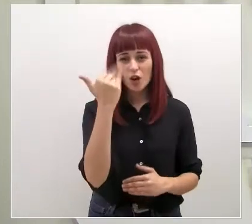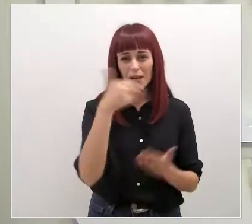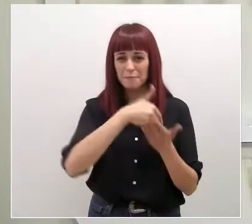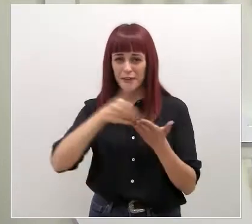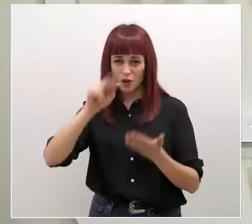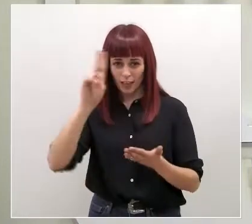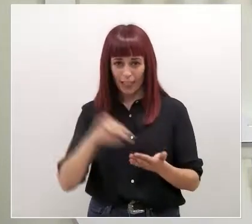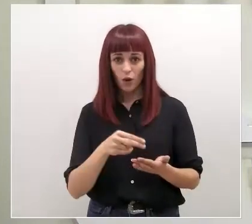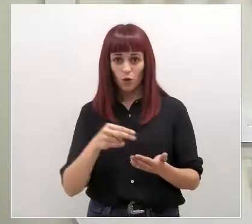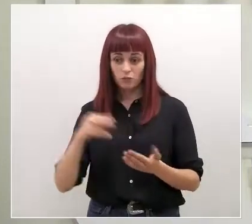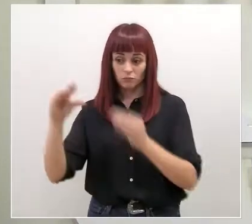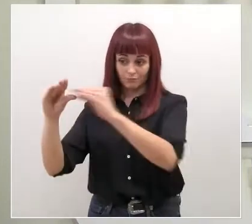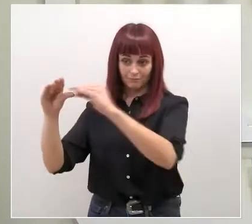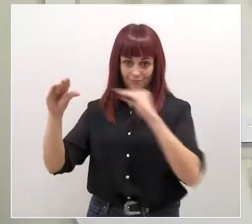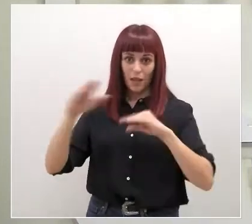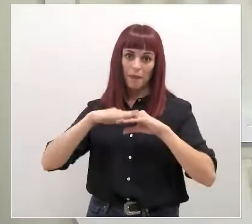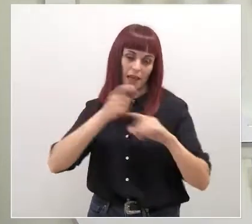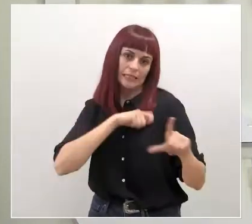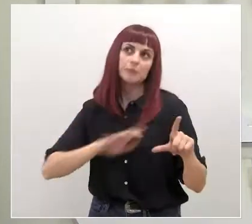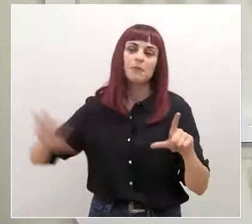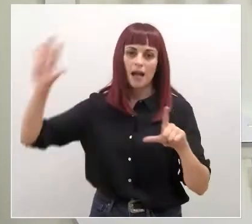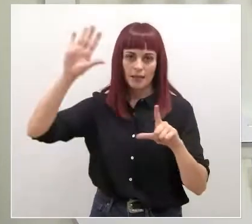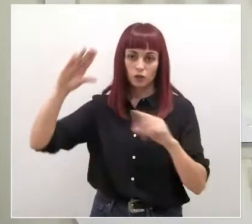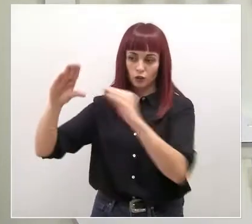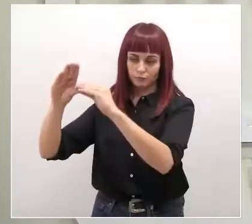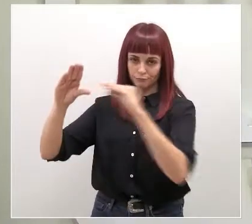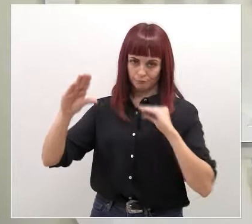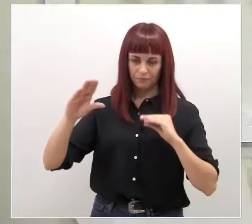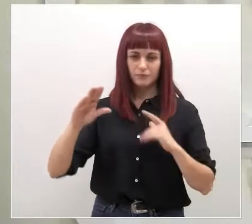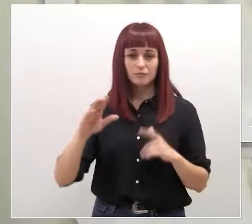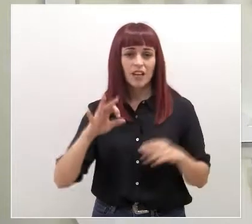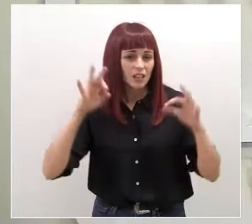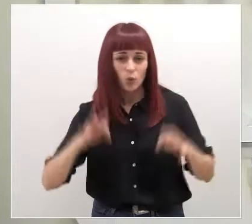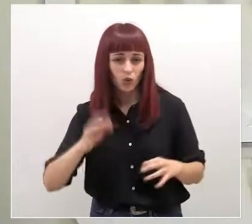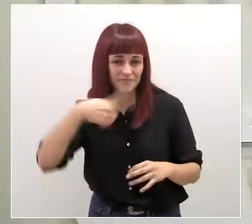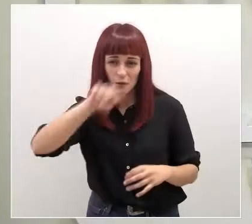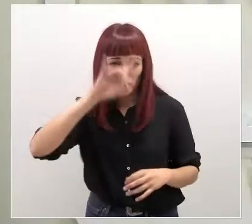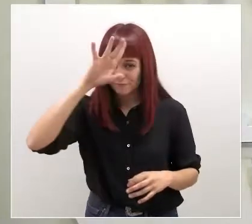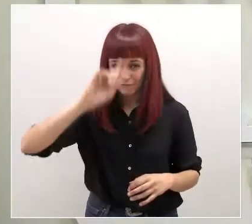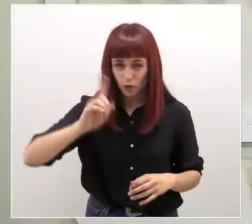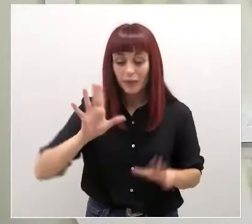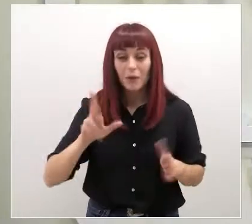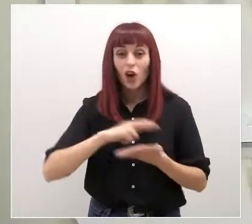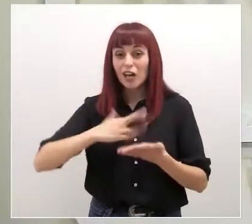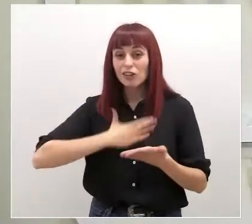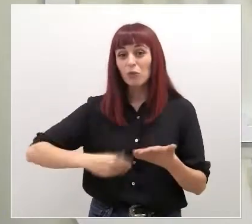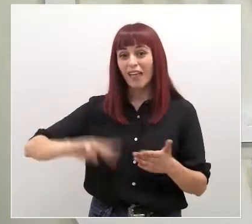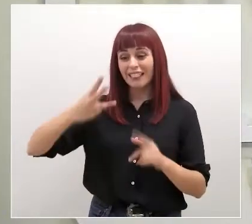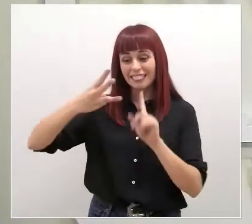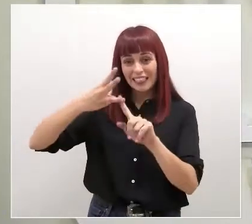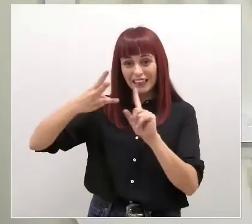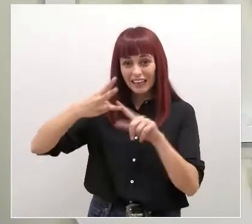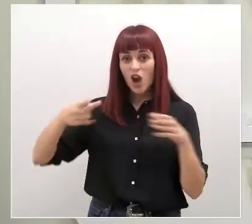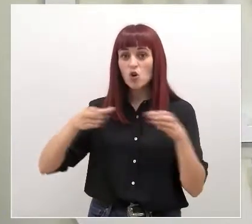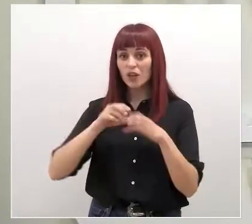millones de euros para el conjunto de España. Y seguramente no les sorprenda esto, pero la región de Murcia es la tercera